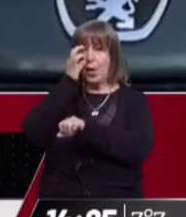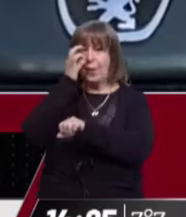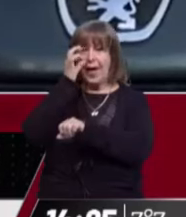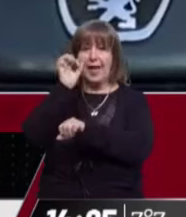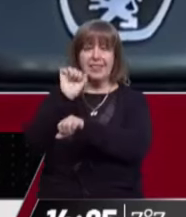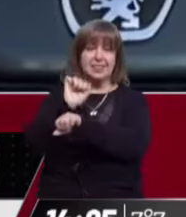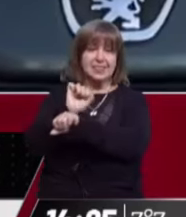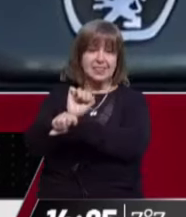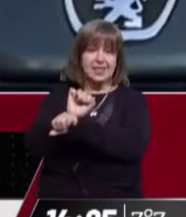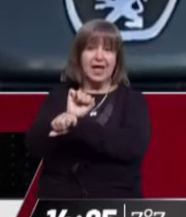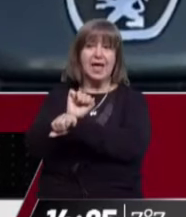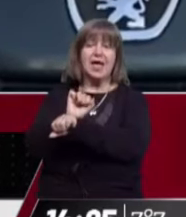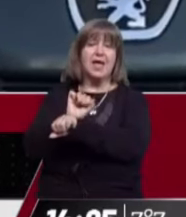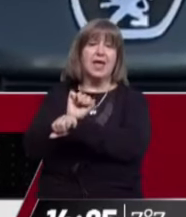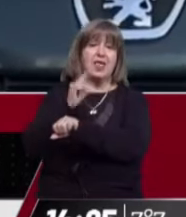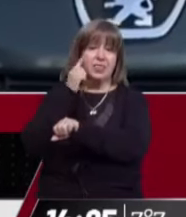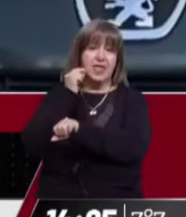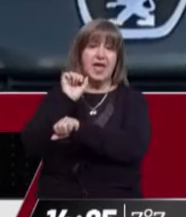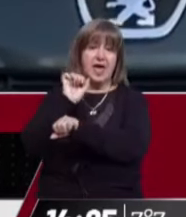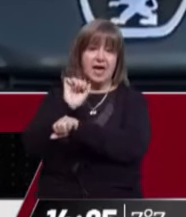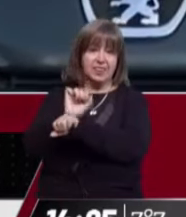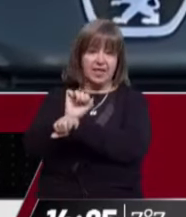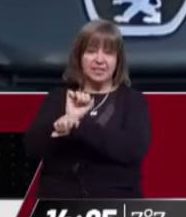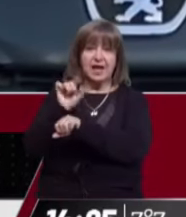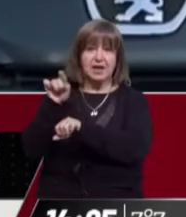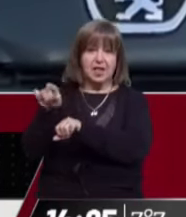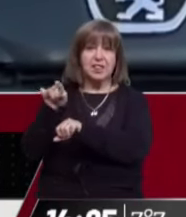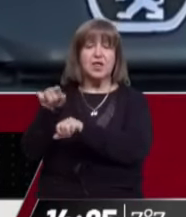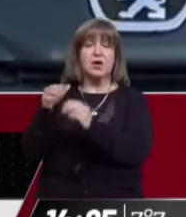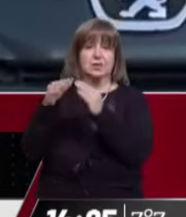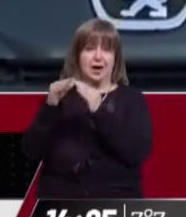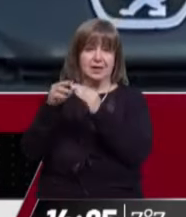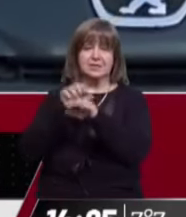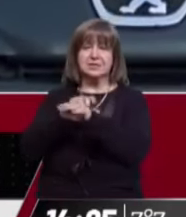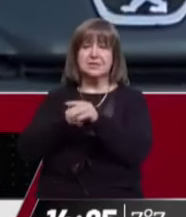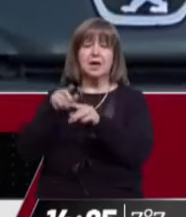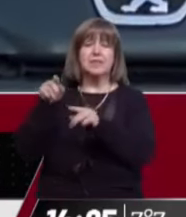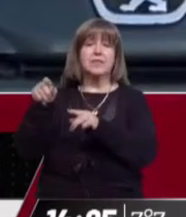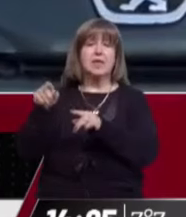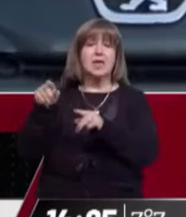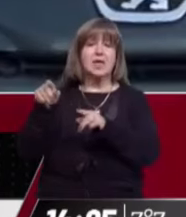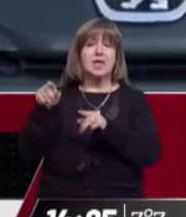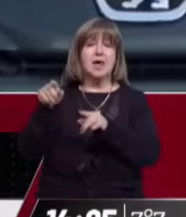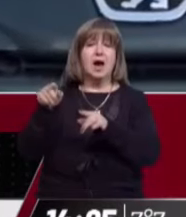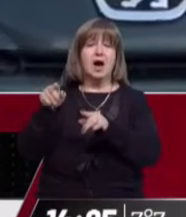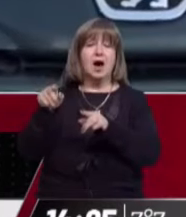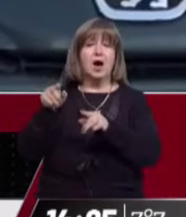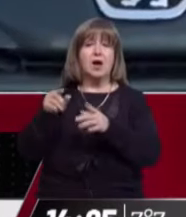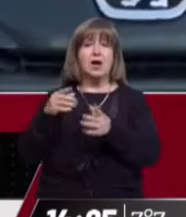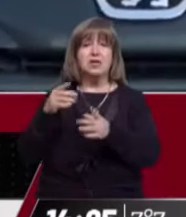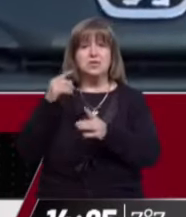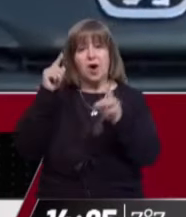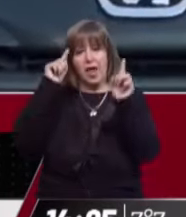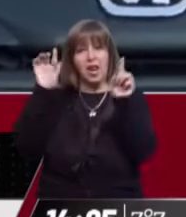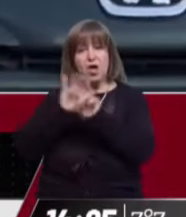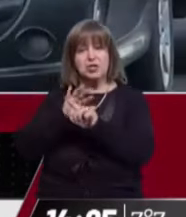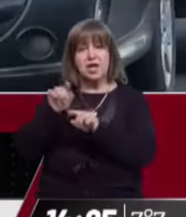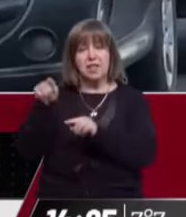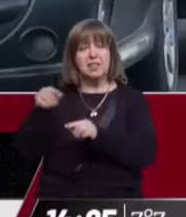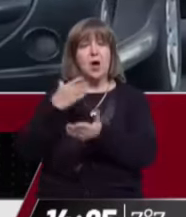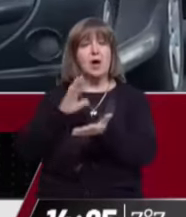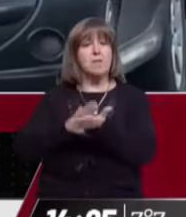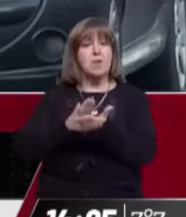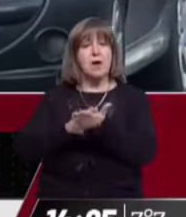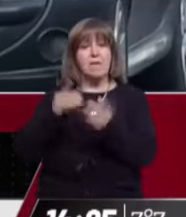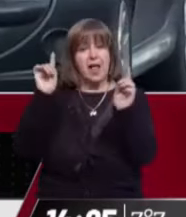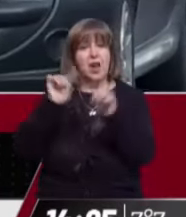notables contradicciones y lo que resulta peor es que se acomodaron distintas versiones.